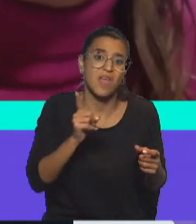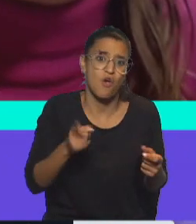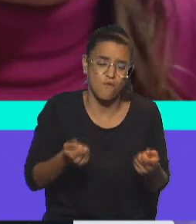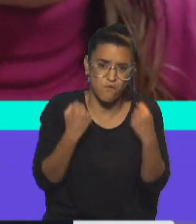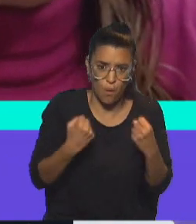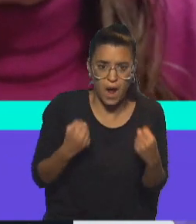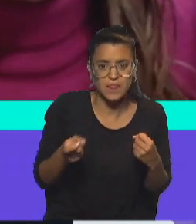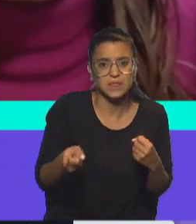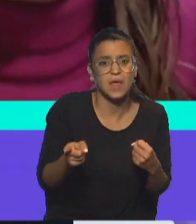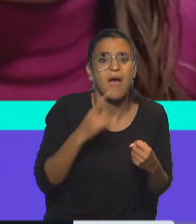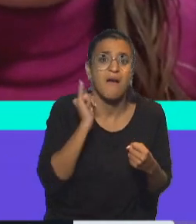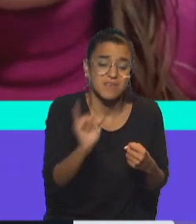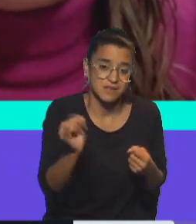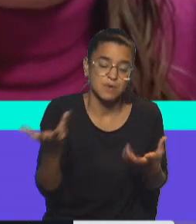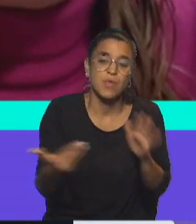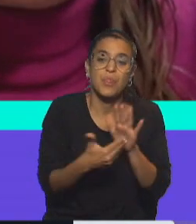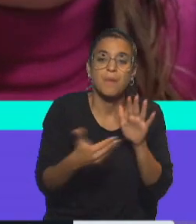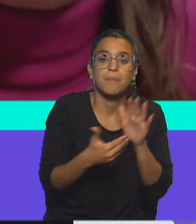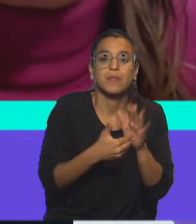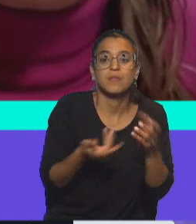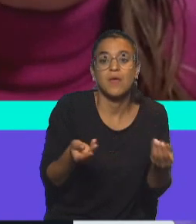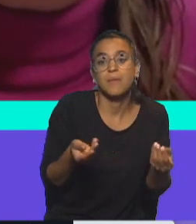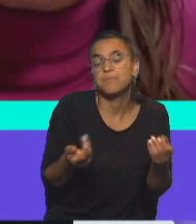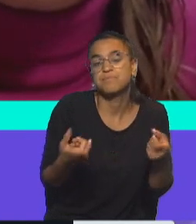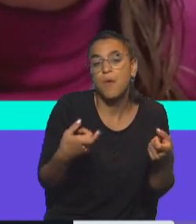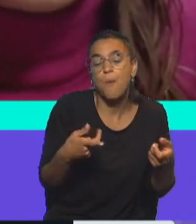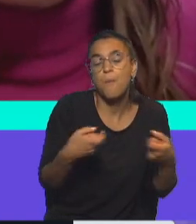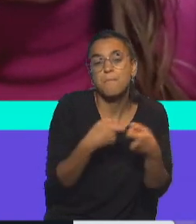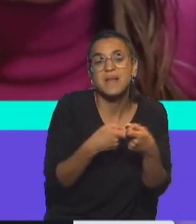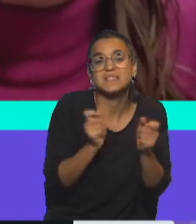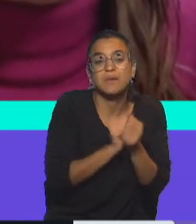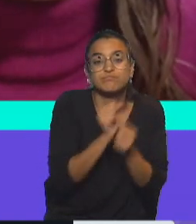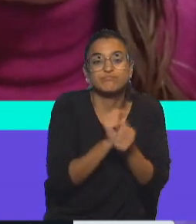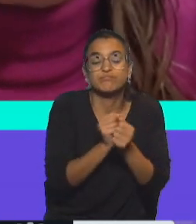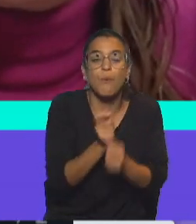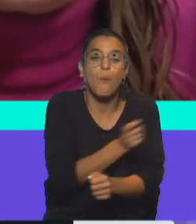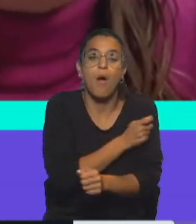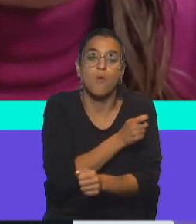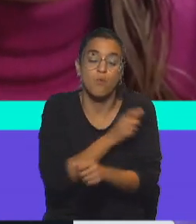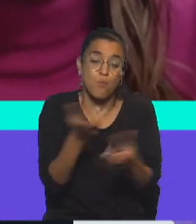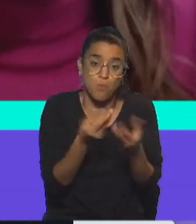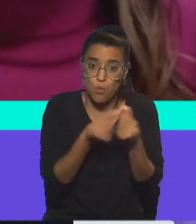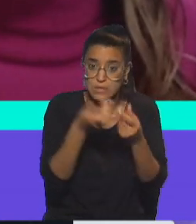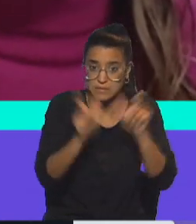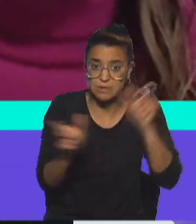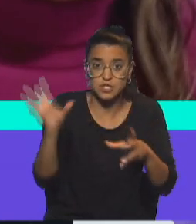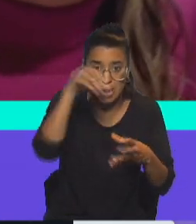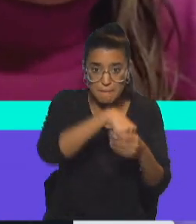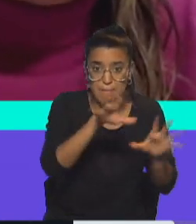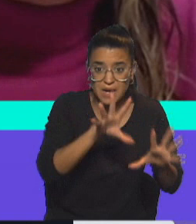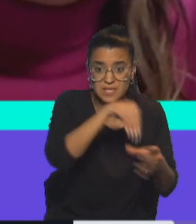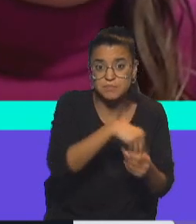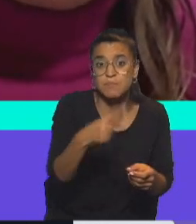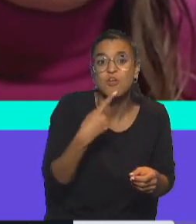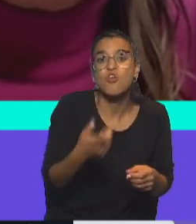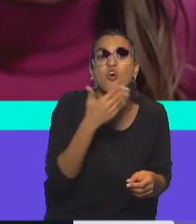exposición, pero eso siempre depende de cada sponsor. Muchos de los participantes de los ensayos clínicos, ante la no apertura